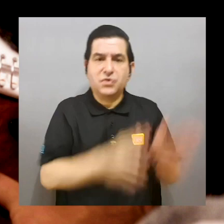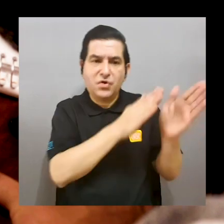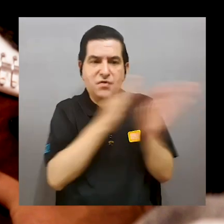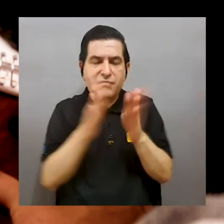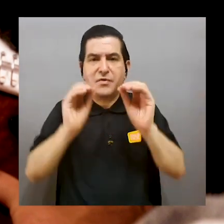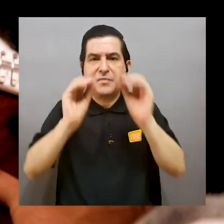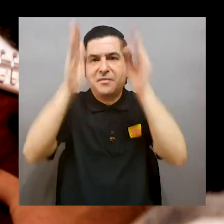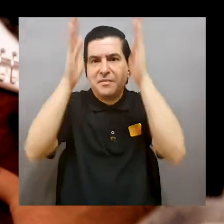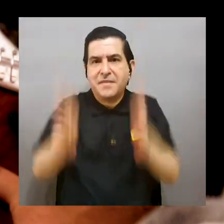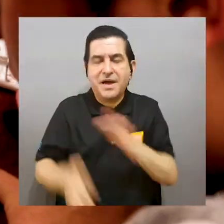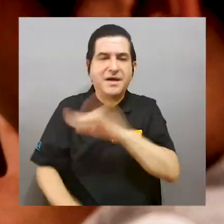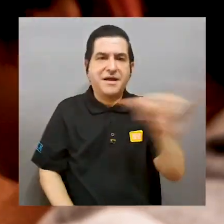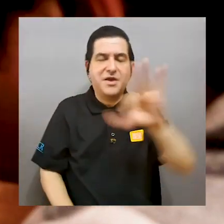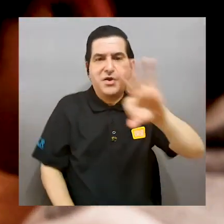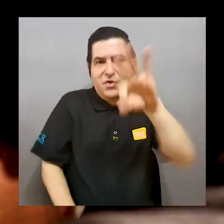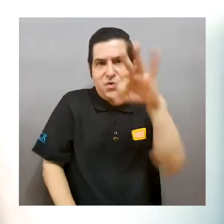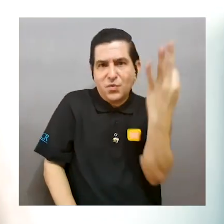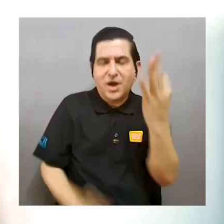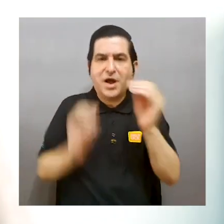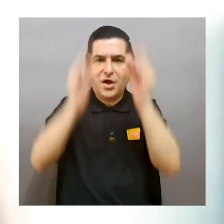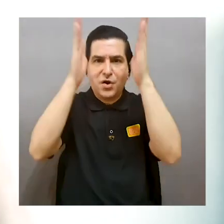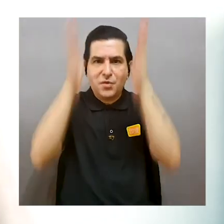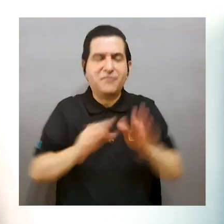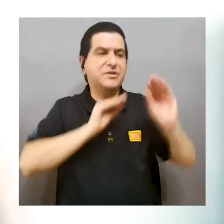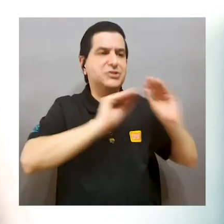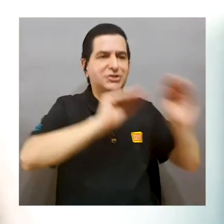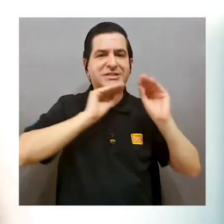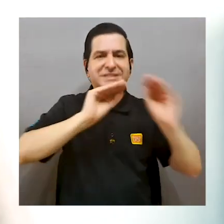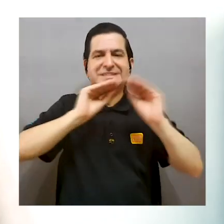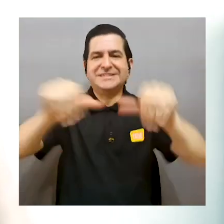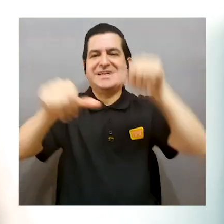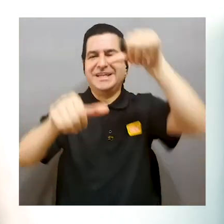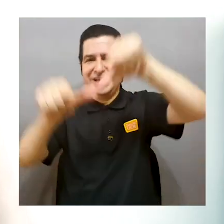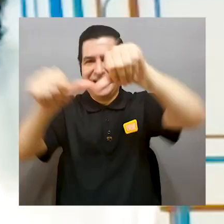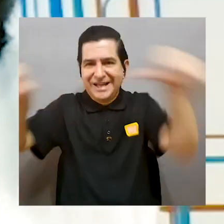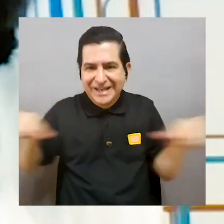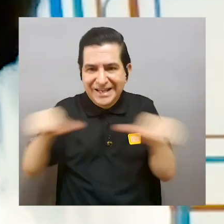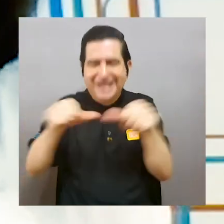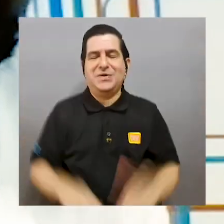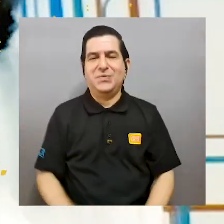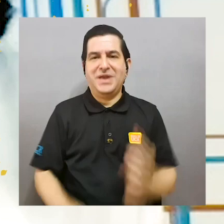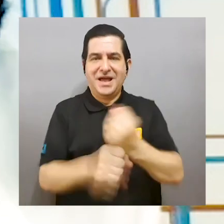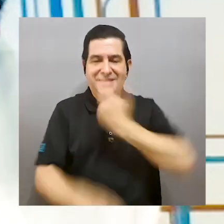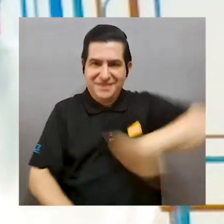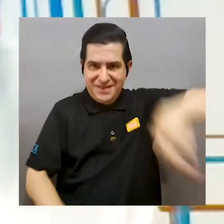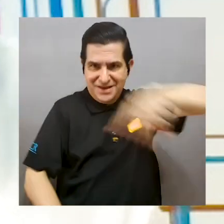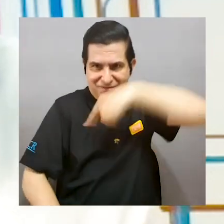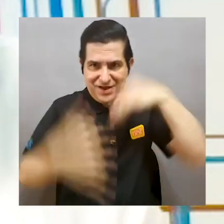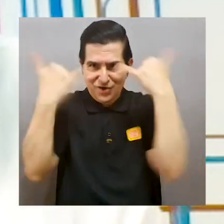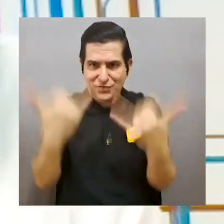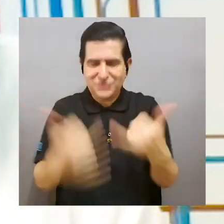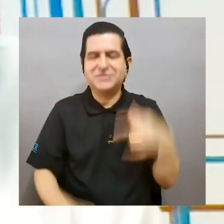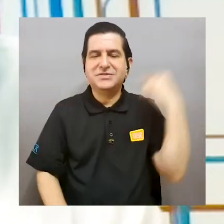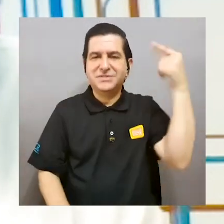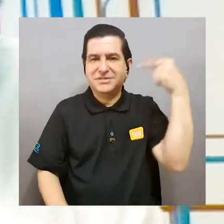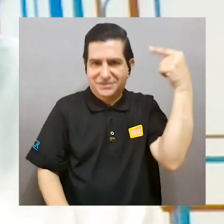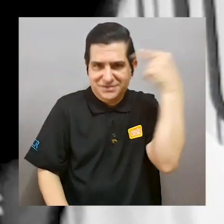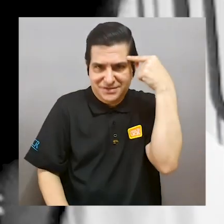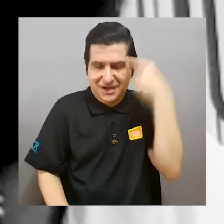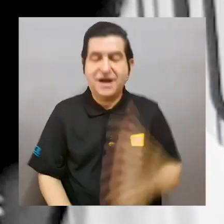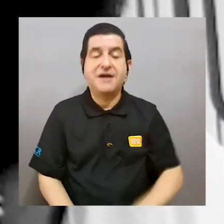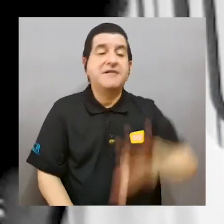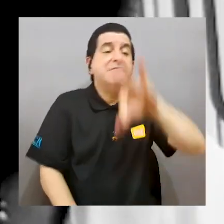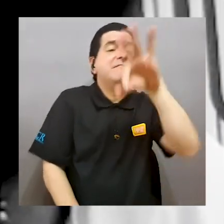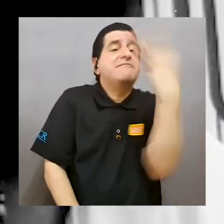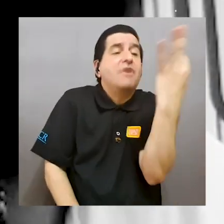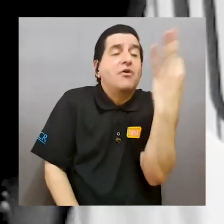en que formamos a los docentes y la misma forma en la que los docentes enseñan en las aulas. Y es el trabajo que hemos venido haciendo durante esta administración